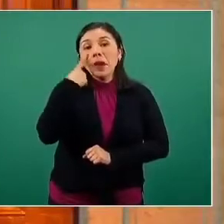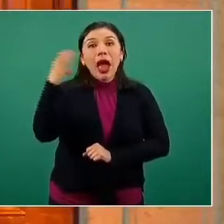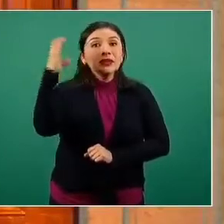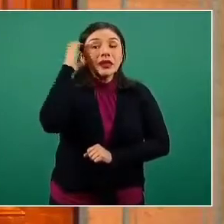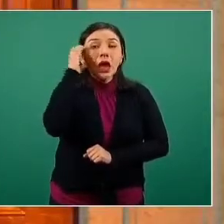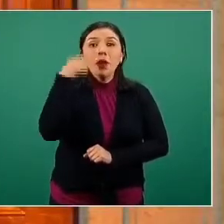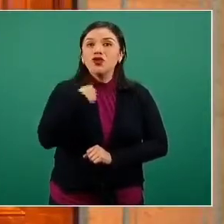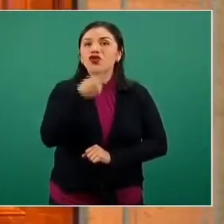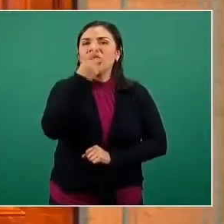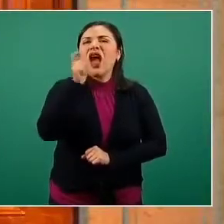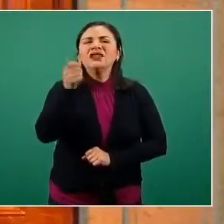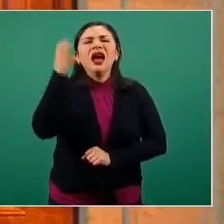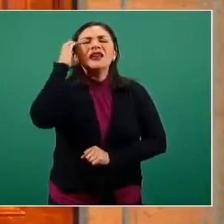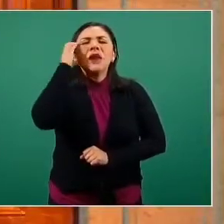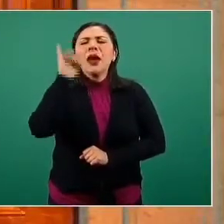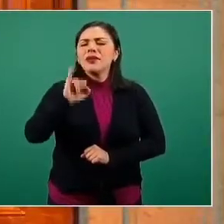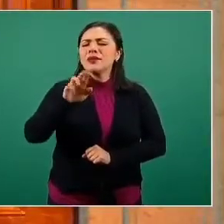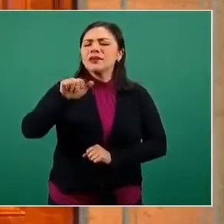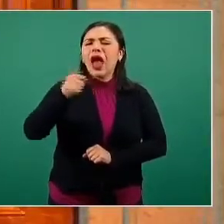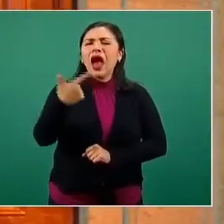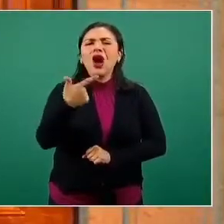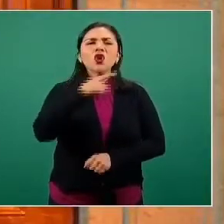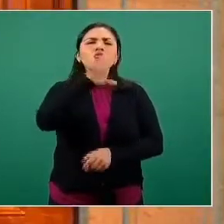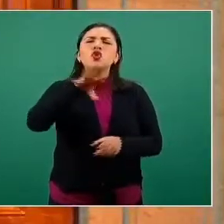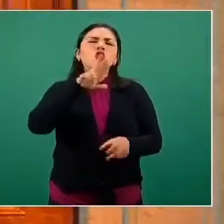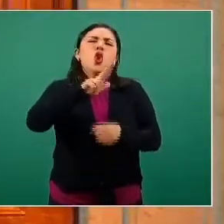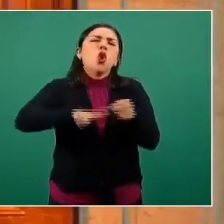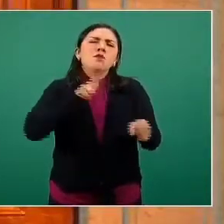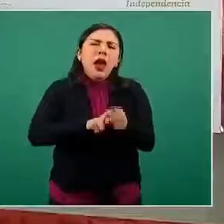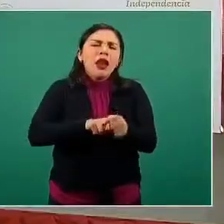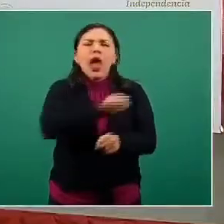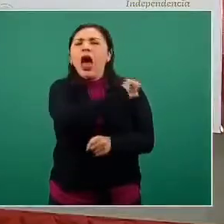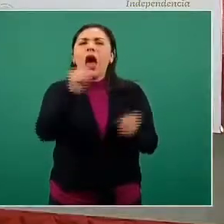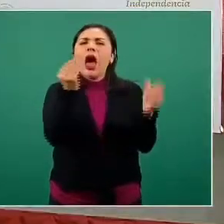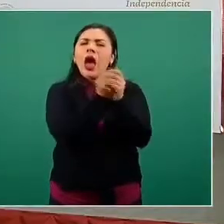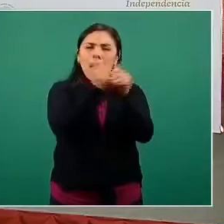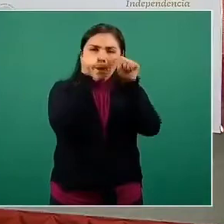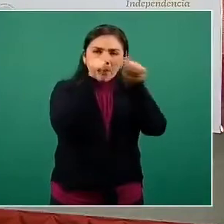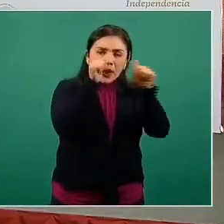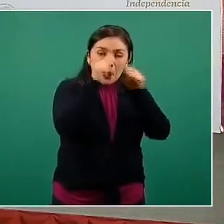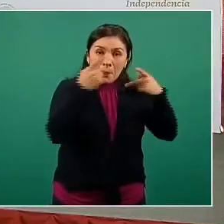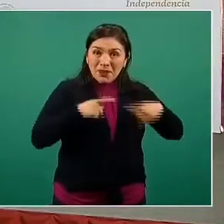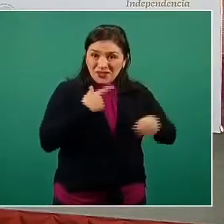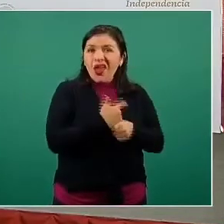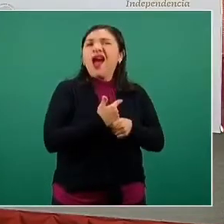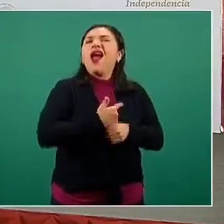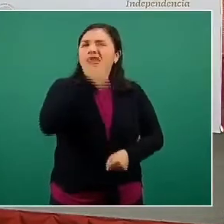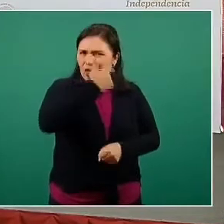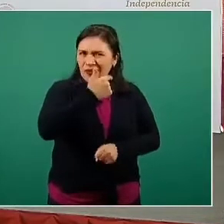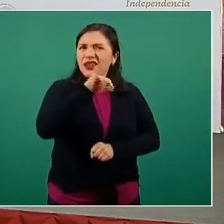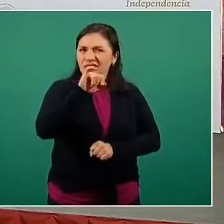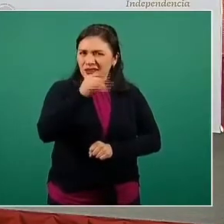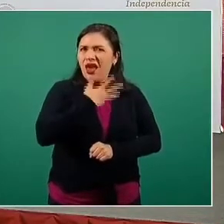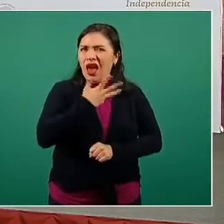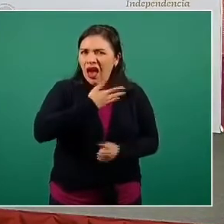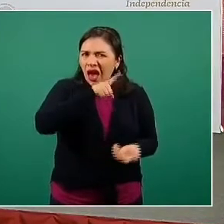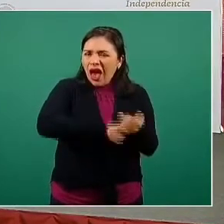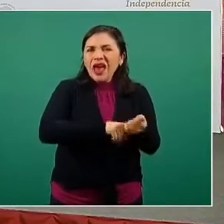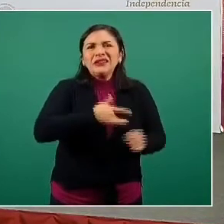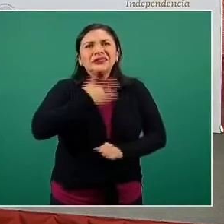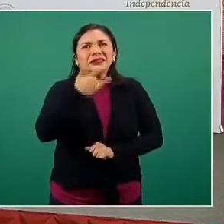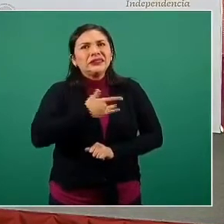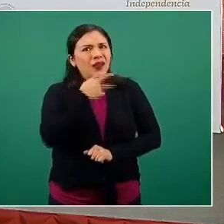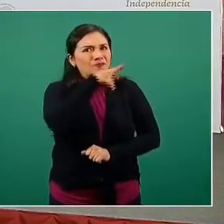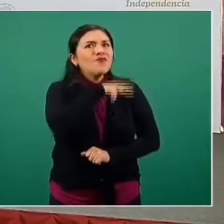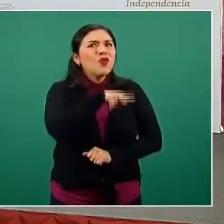camas que nosotros denominamos IRA general. Son para pacientes graves, para personas que están presentando signos de